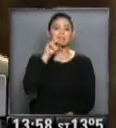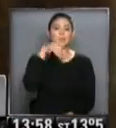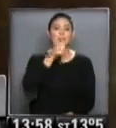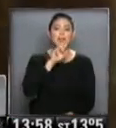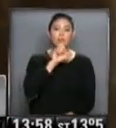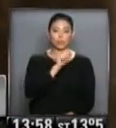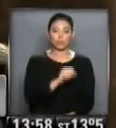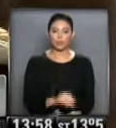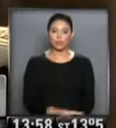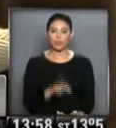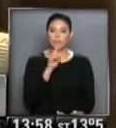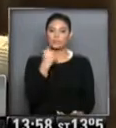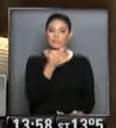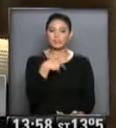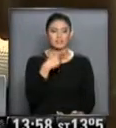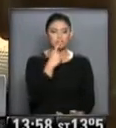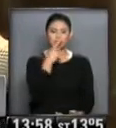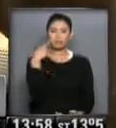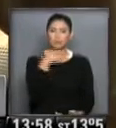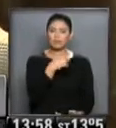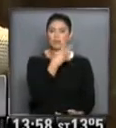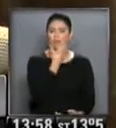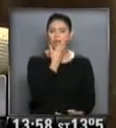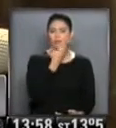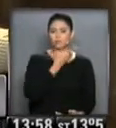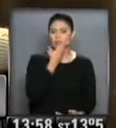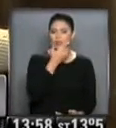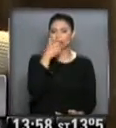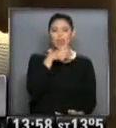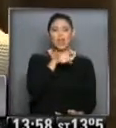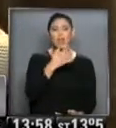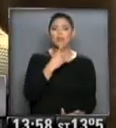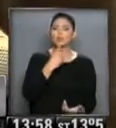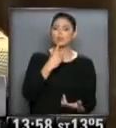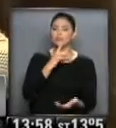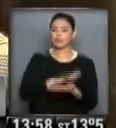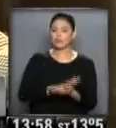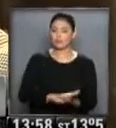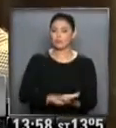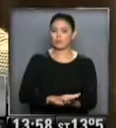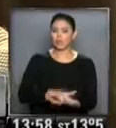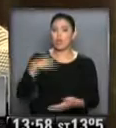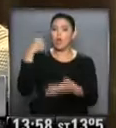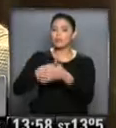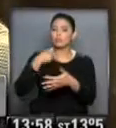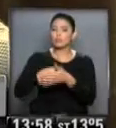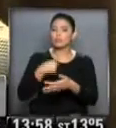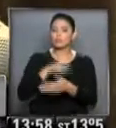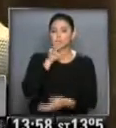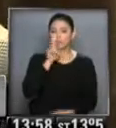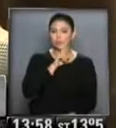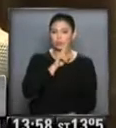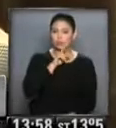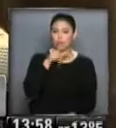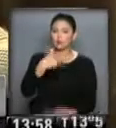dichos de Lanata, que puso en duda la lucha de Susana,